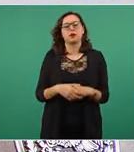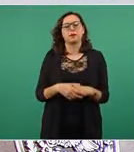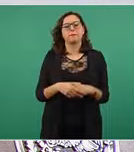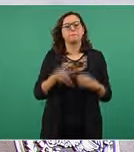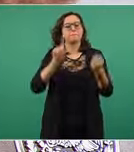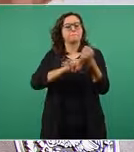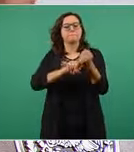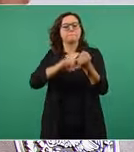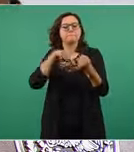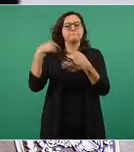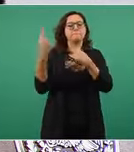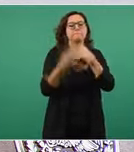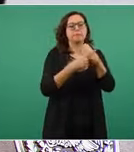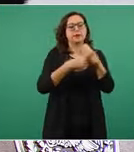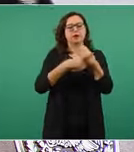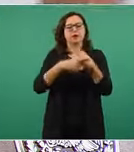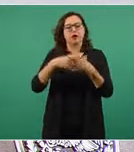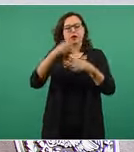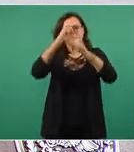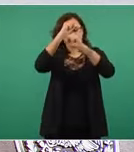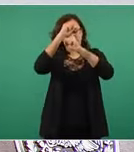es una pirámide.